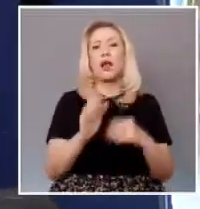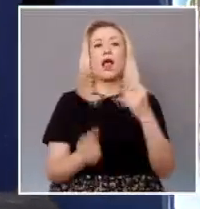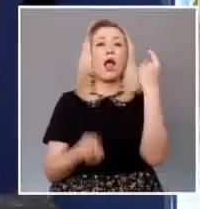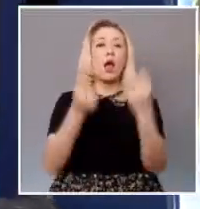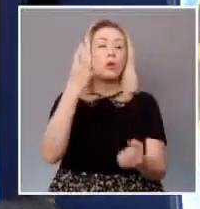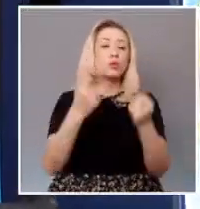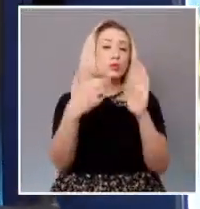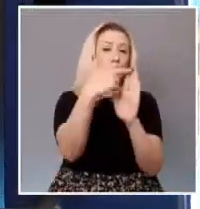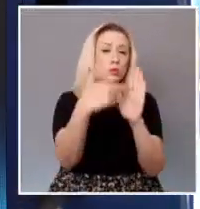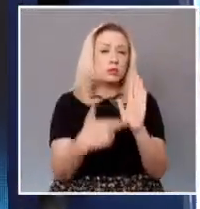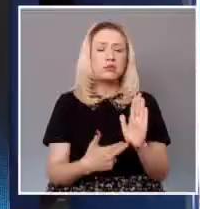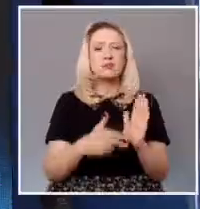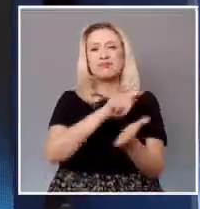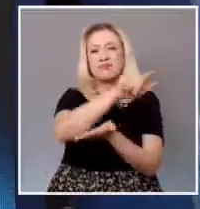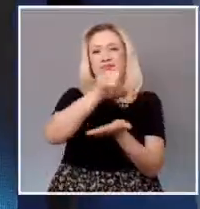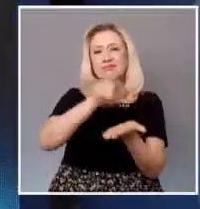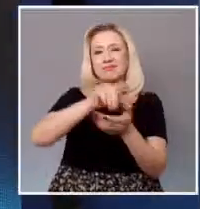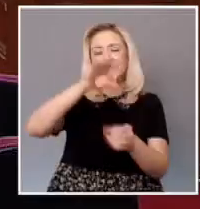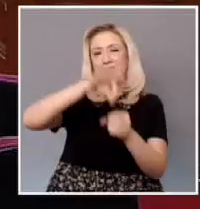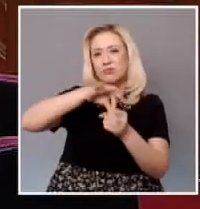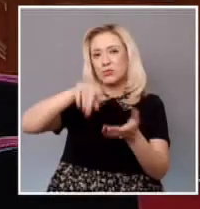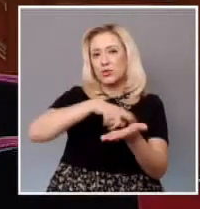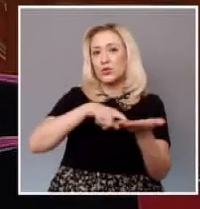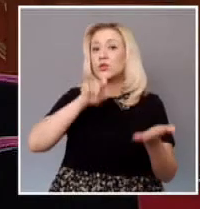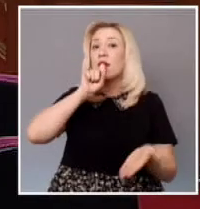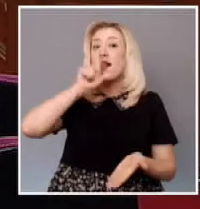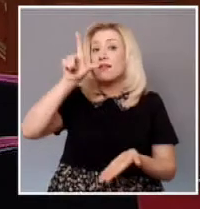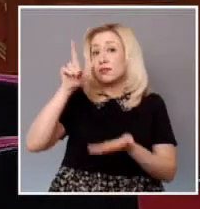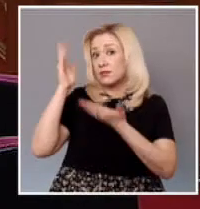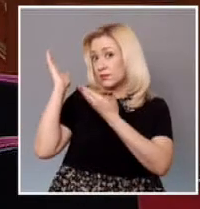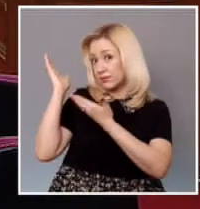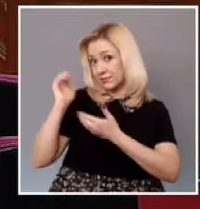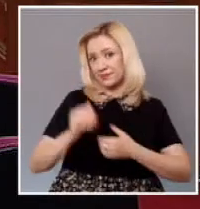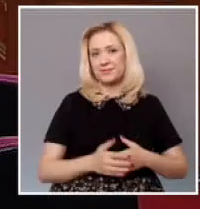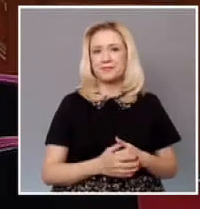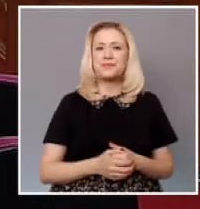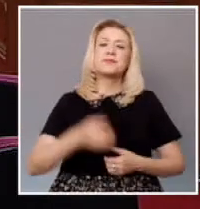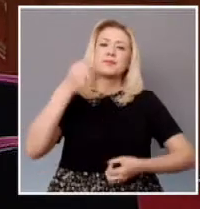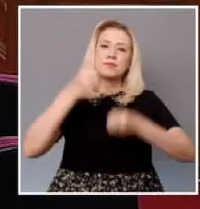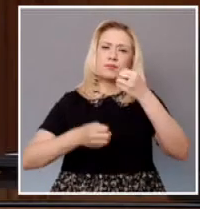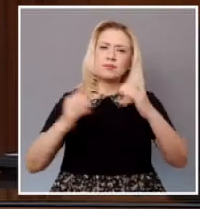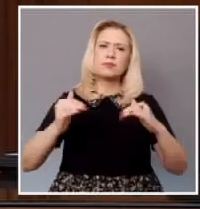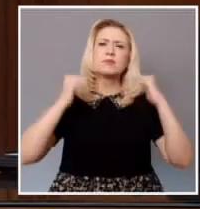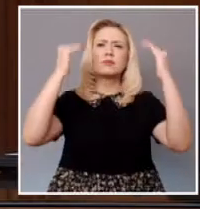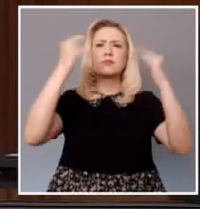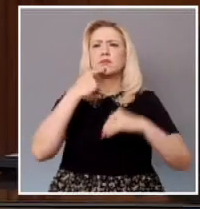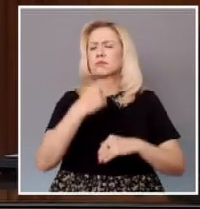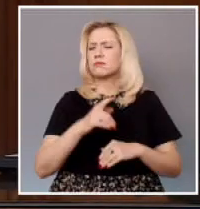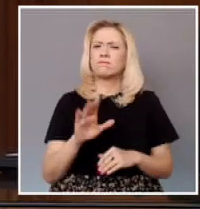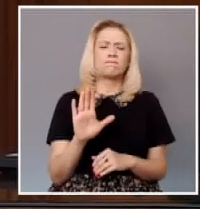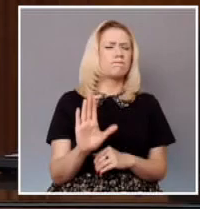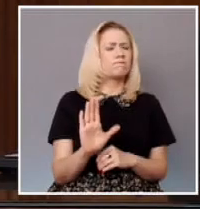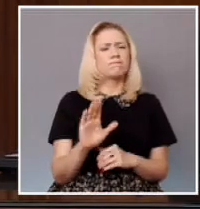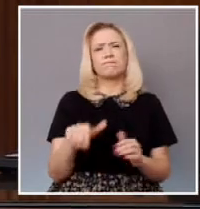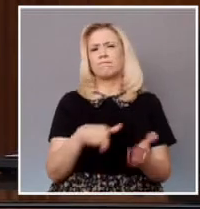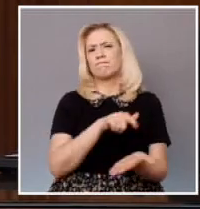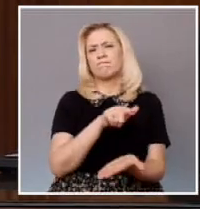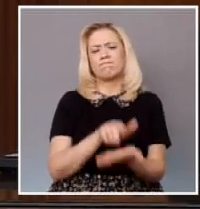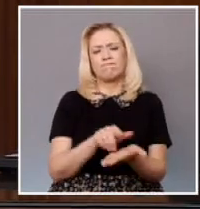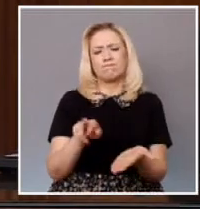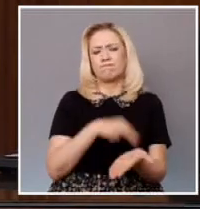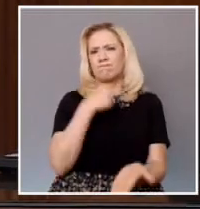marco electoral de Jalisco. El Pleno de la Corte declaró la invalidez del decreto por el que fueron